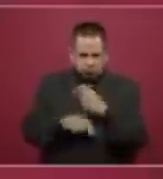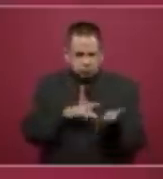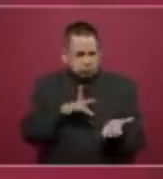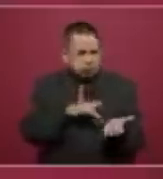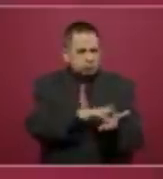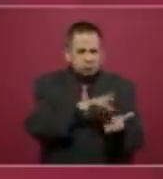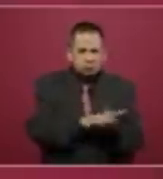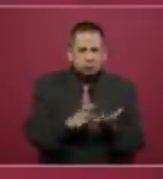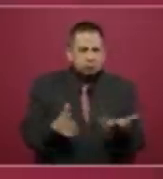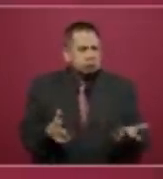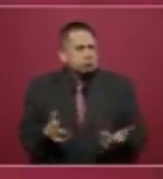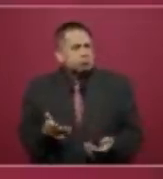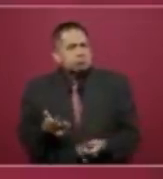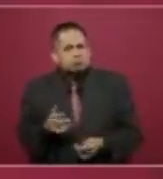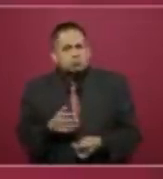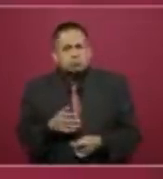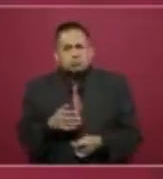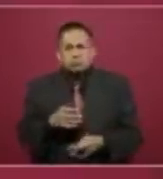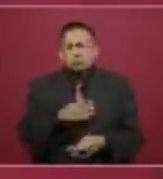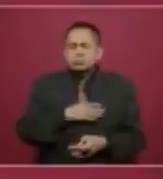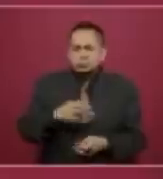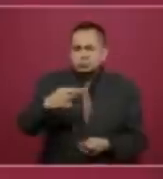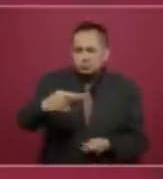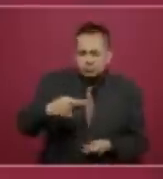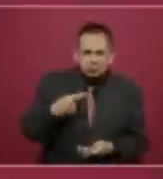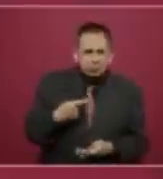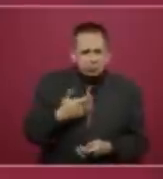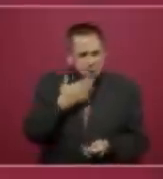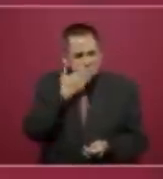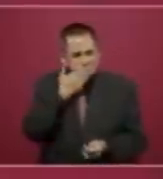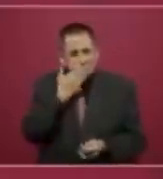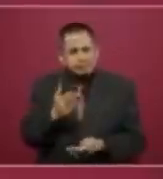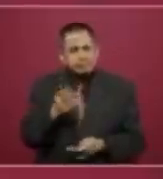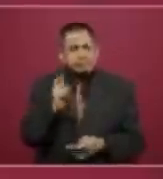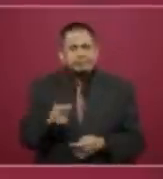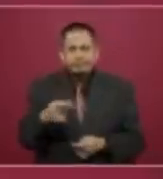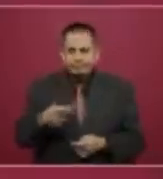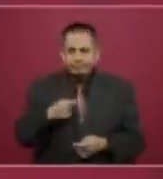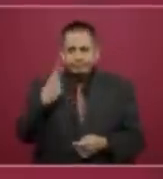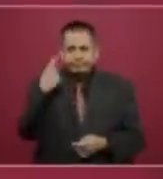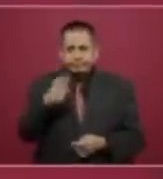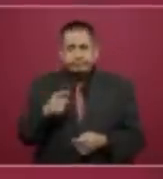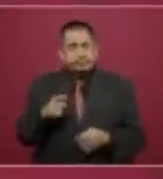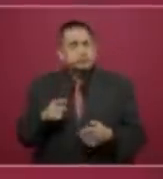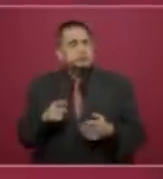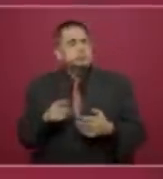pero qué bien que me hace esa pregunta para